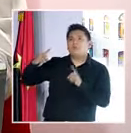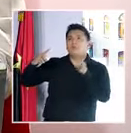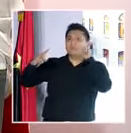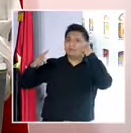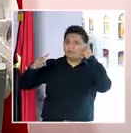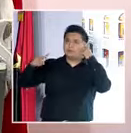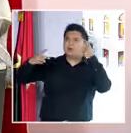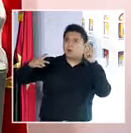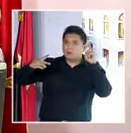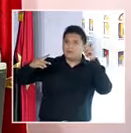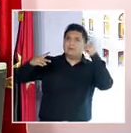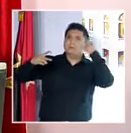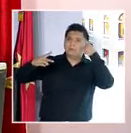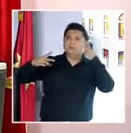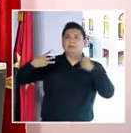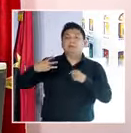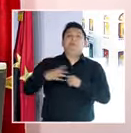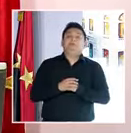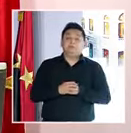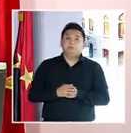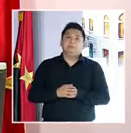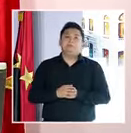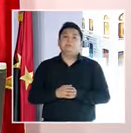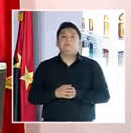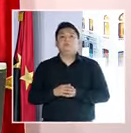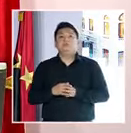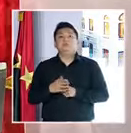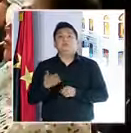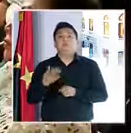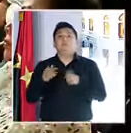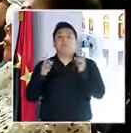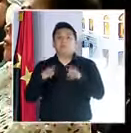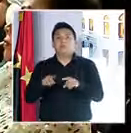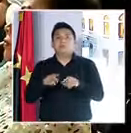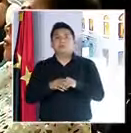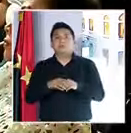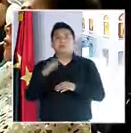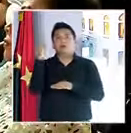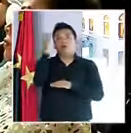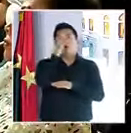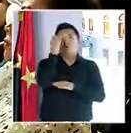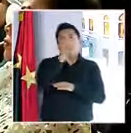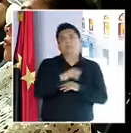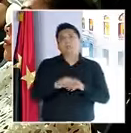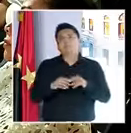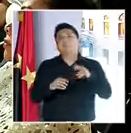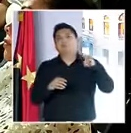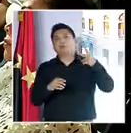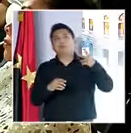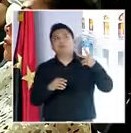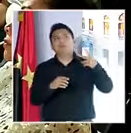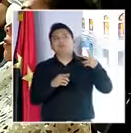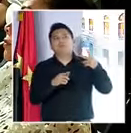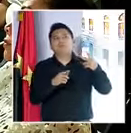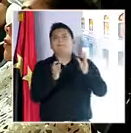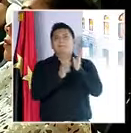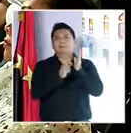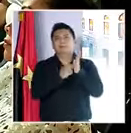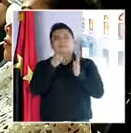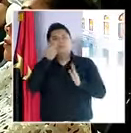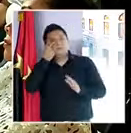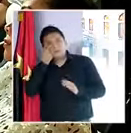territoriales y 3 administraciones o 2 administraciones nacionales, son la mejor expresión que